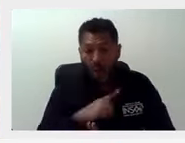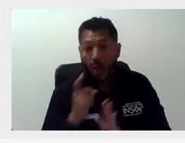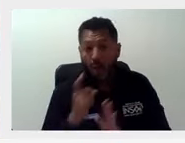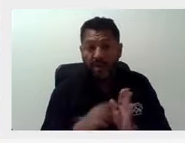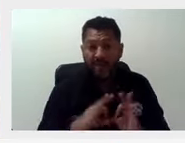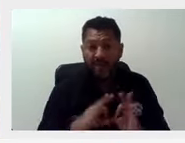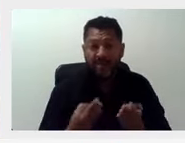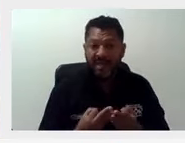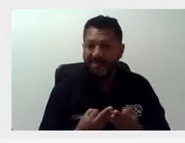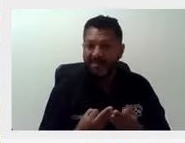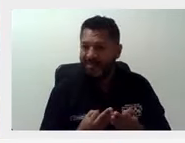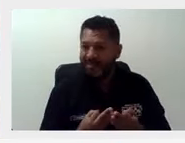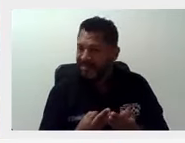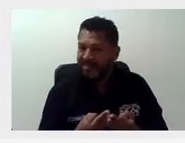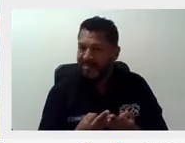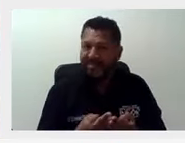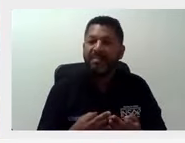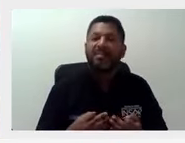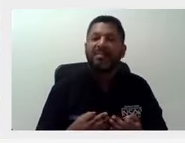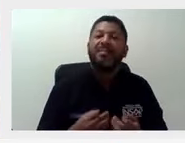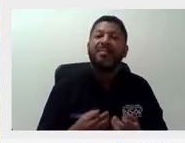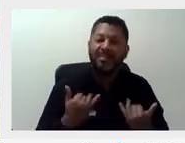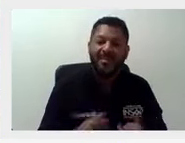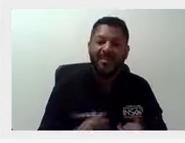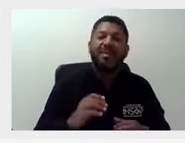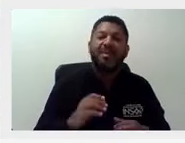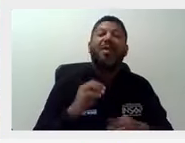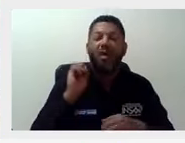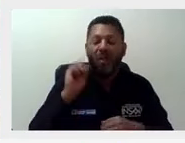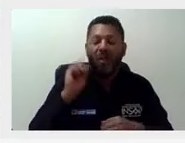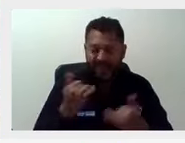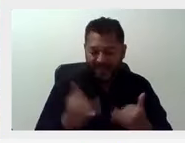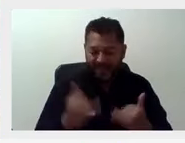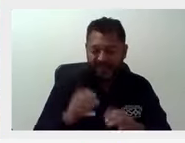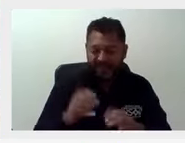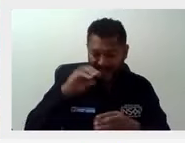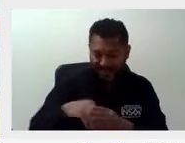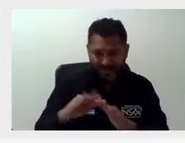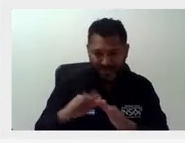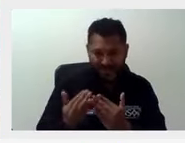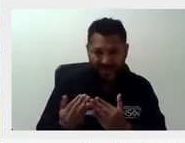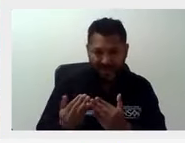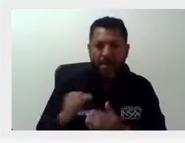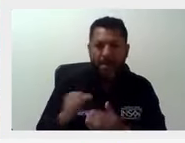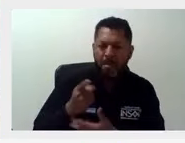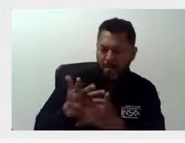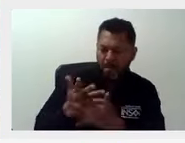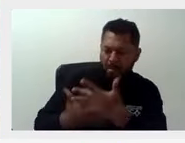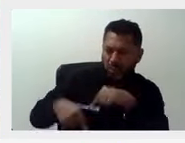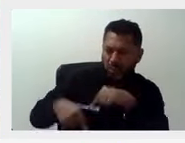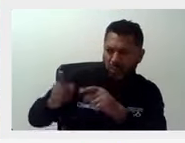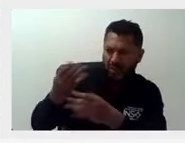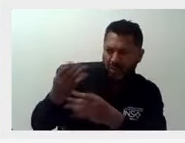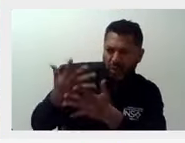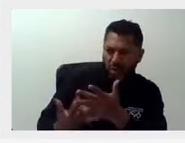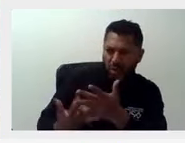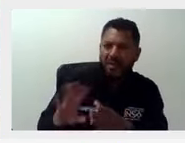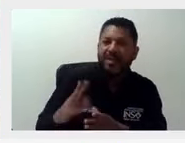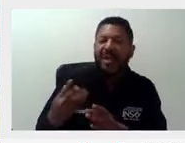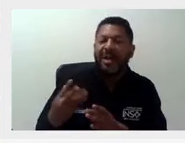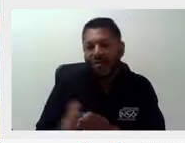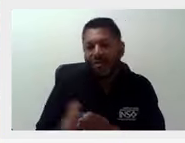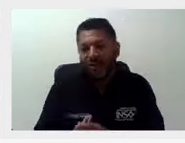claro, en tiempo de institucionalización o cuando se está en la escuela, pues se tiene todo el equipo. Si está en inclusión, se